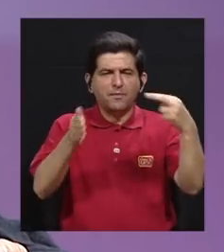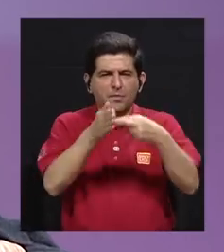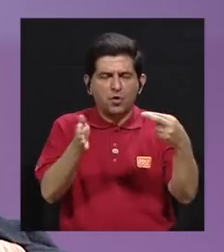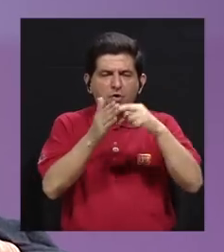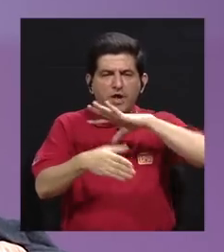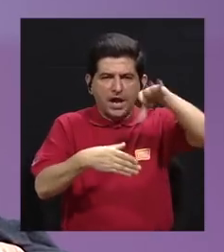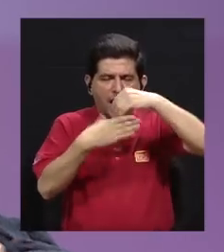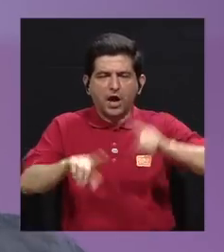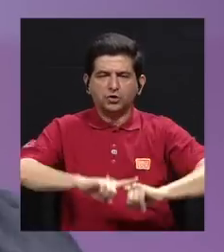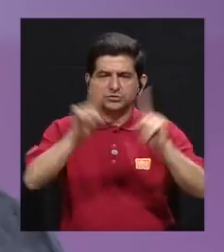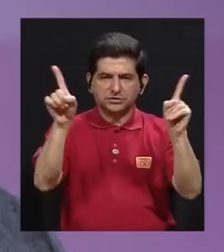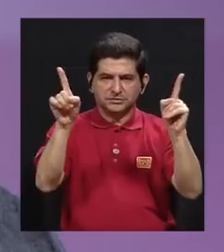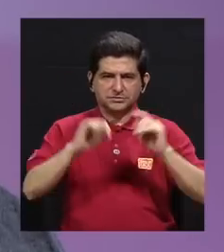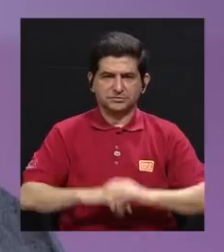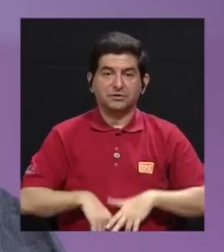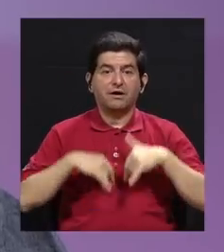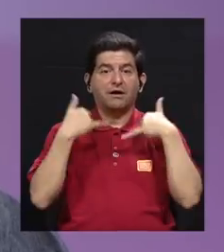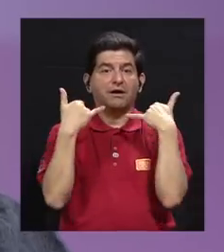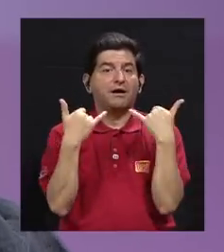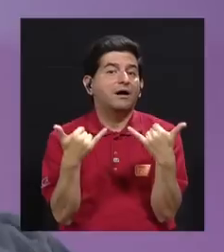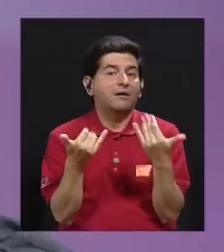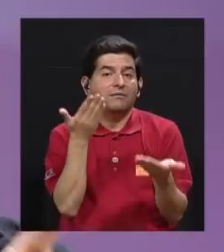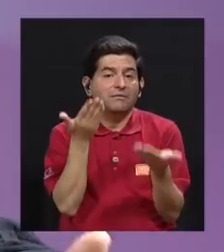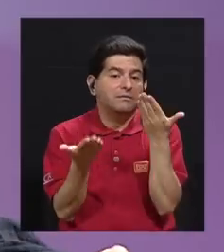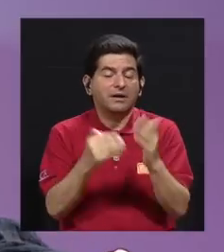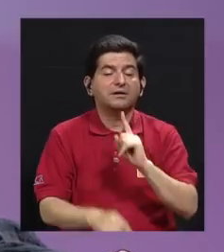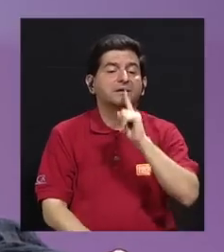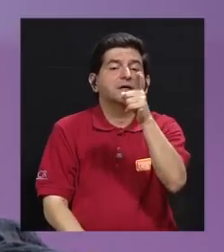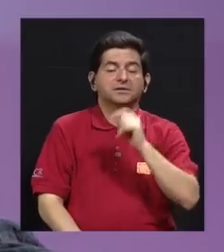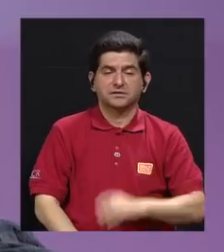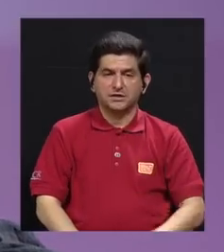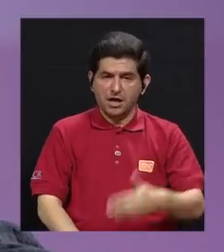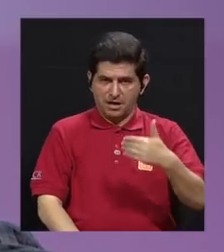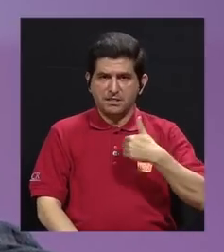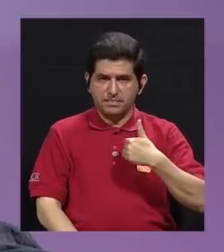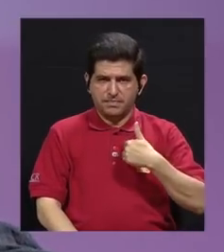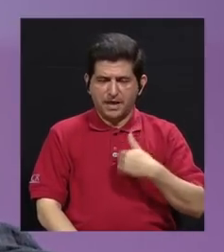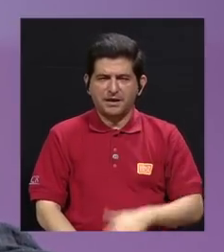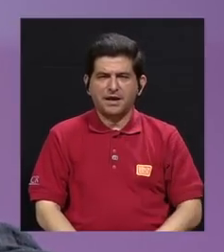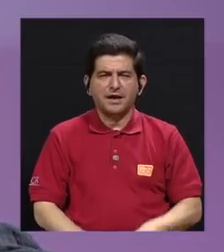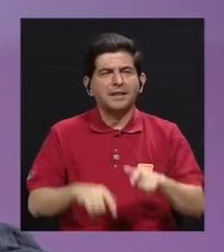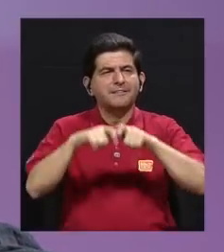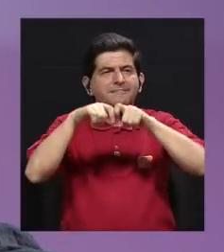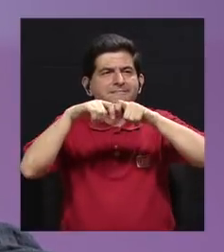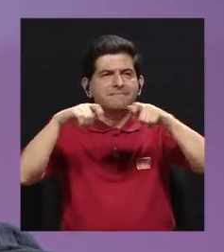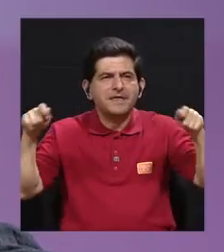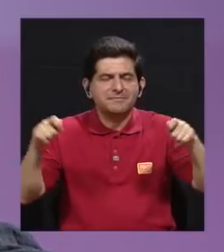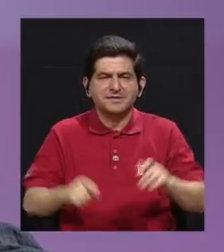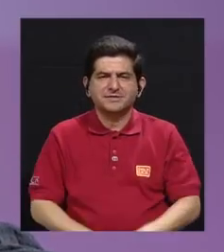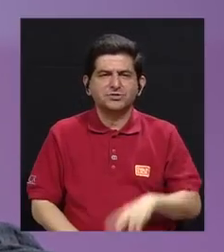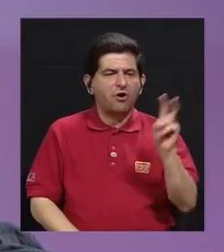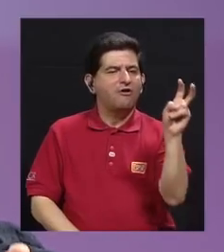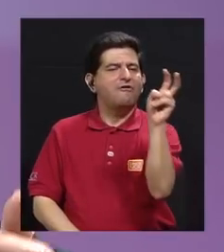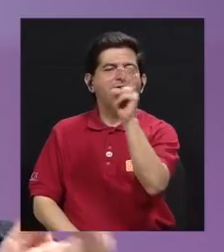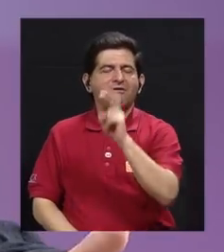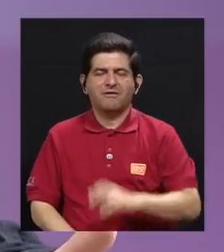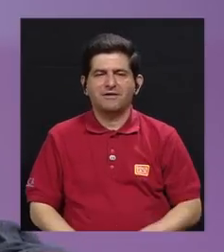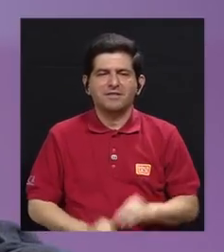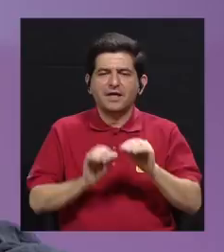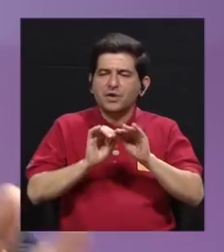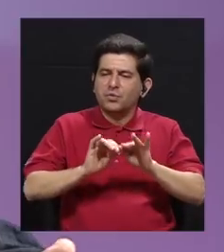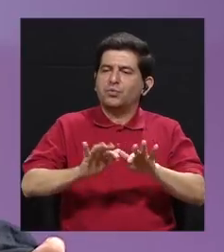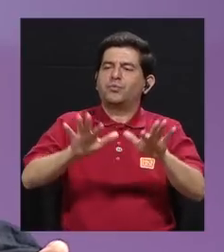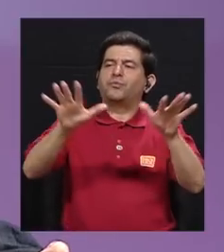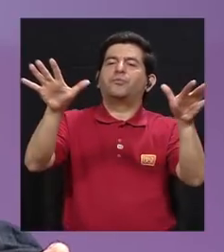para reproducirse en contextos distintos. Entonces, podemos decir que hay una dimensión